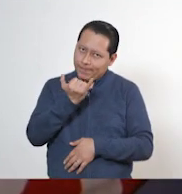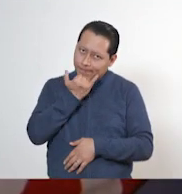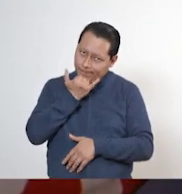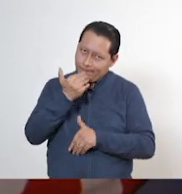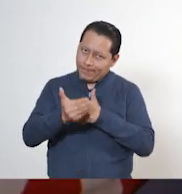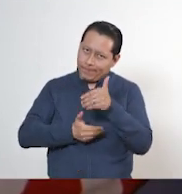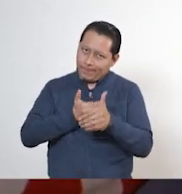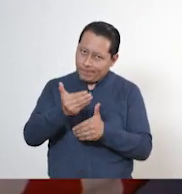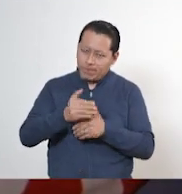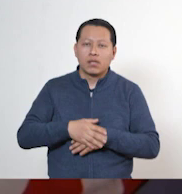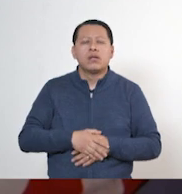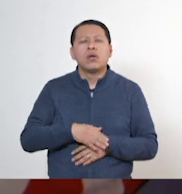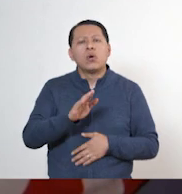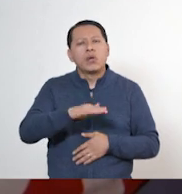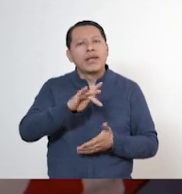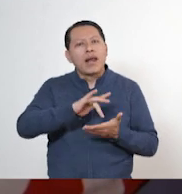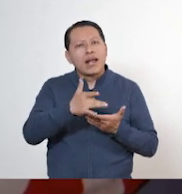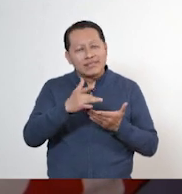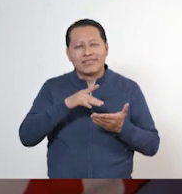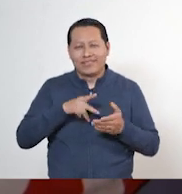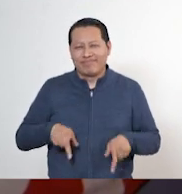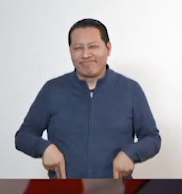Oye, y gracias por los shorts.